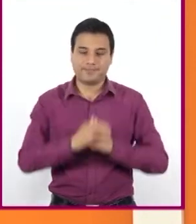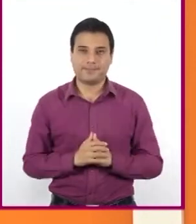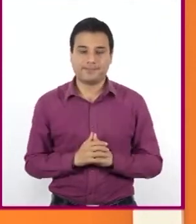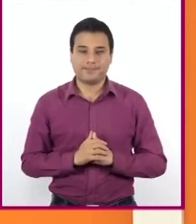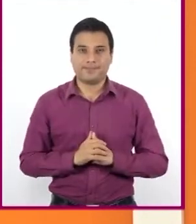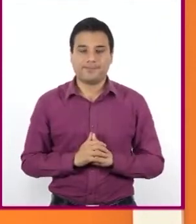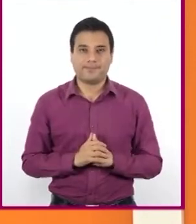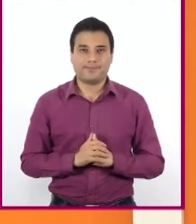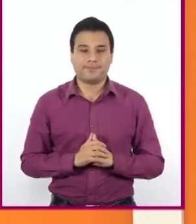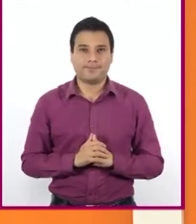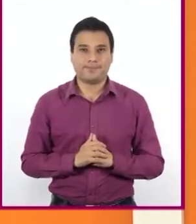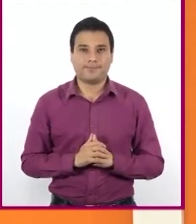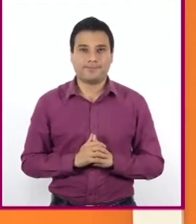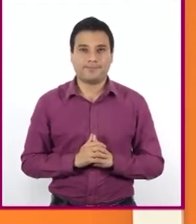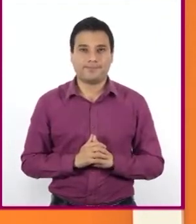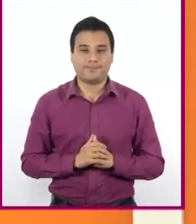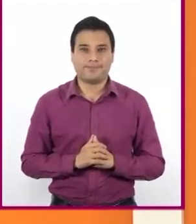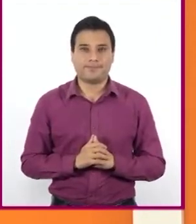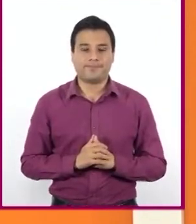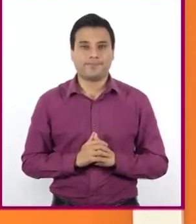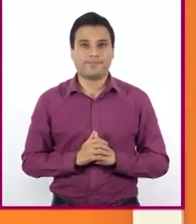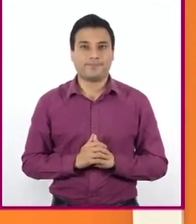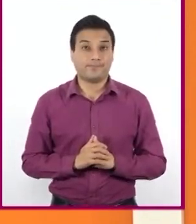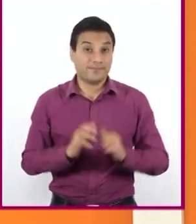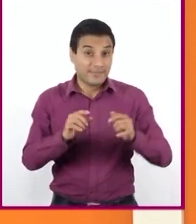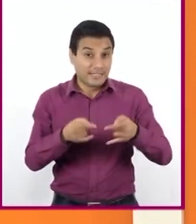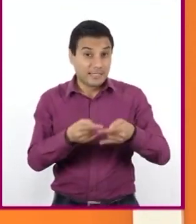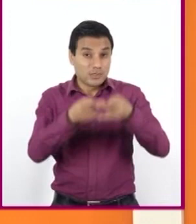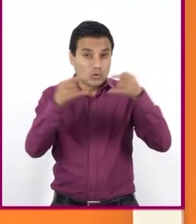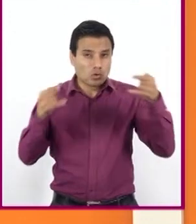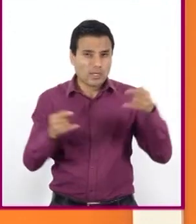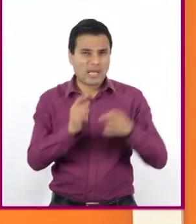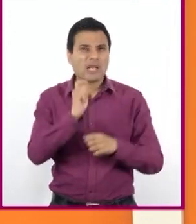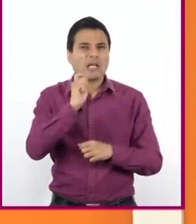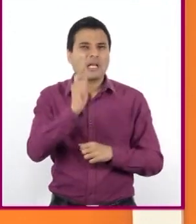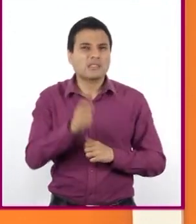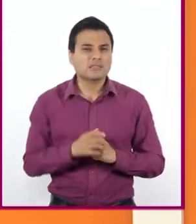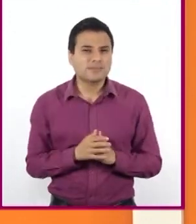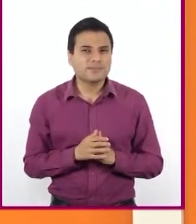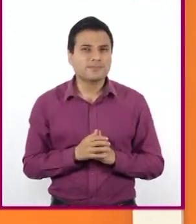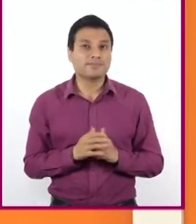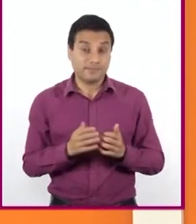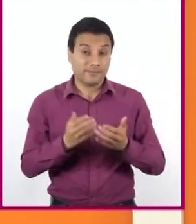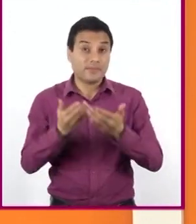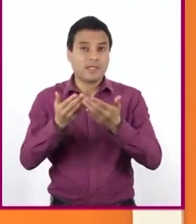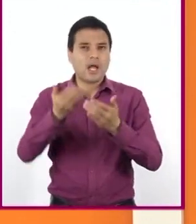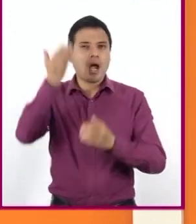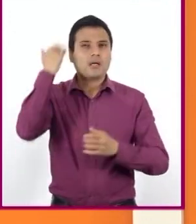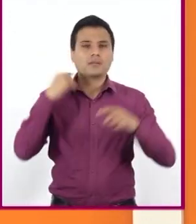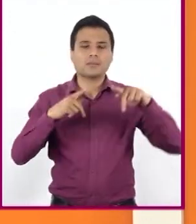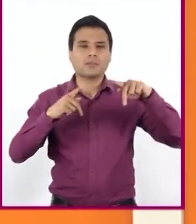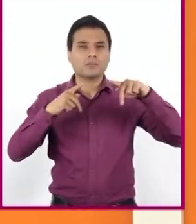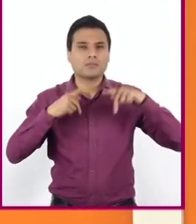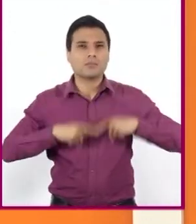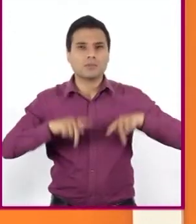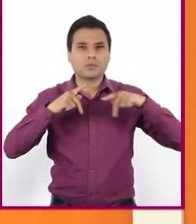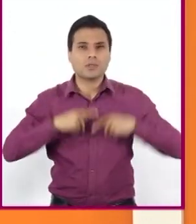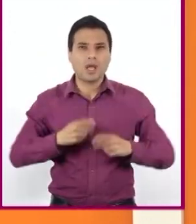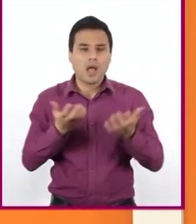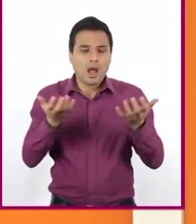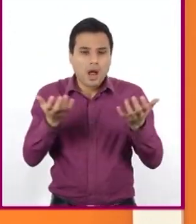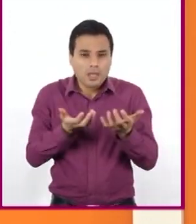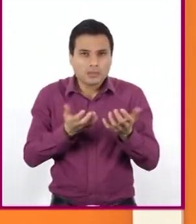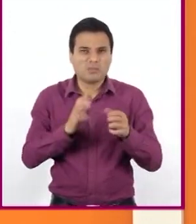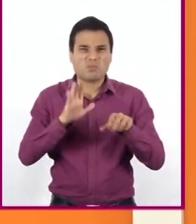fuente. La historia trata de explicar por qué las personas del pasado actuaron como lo hicieron,